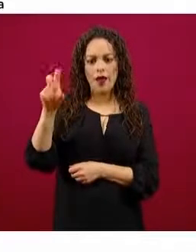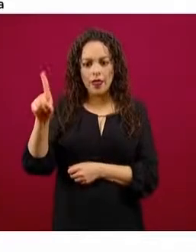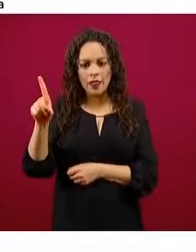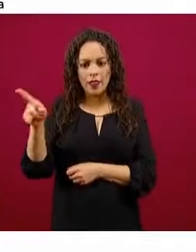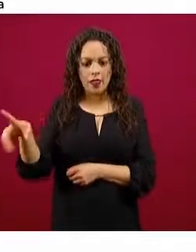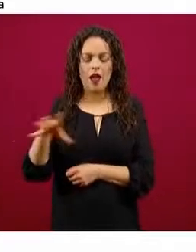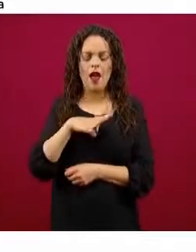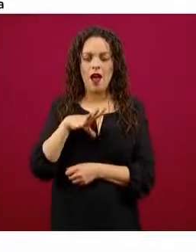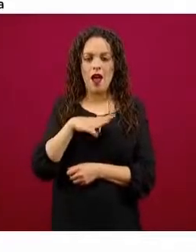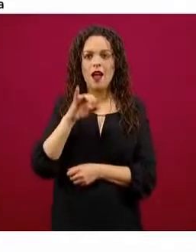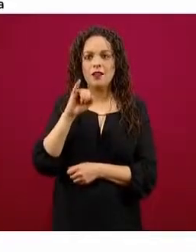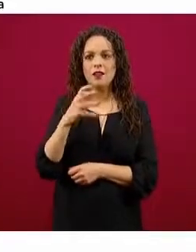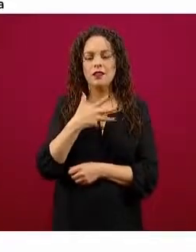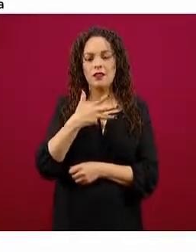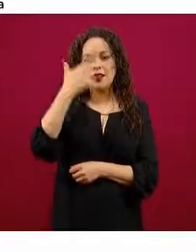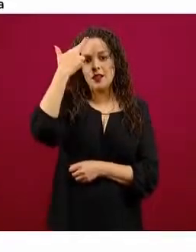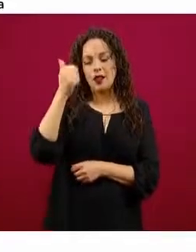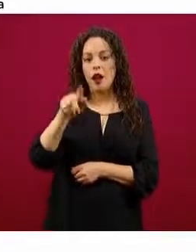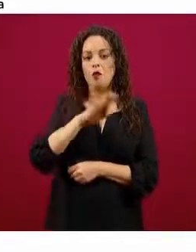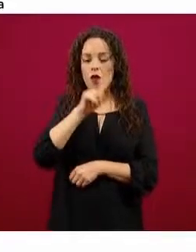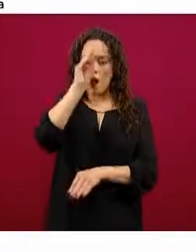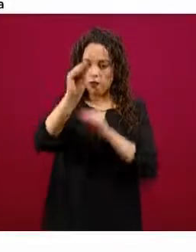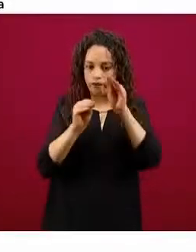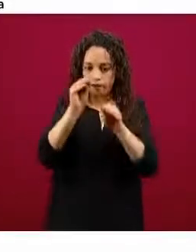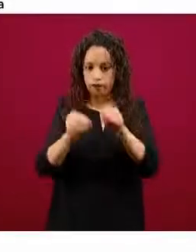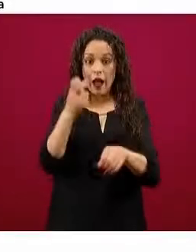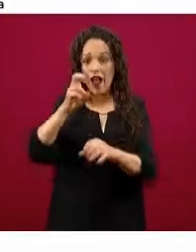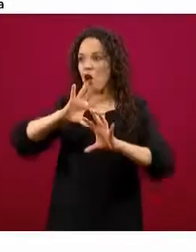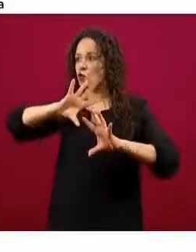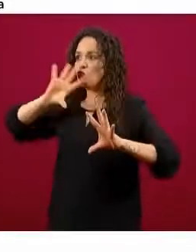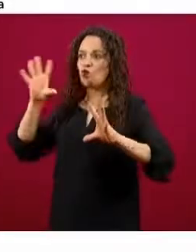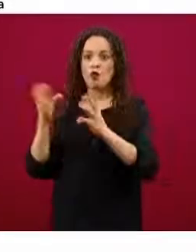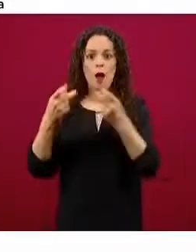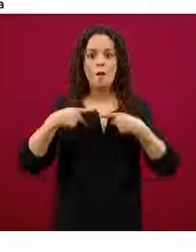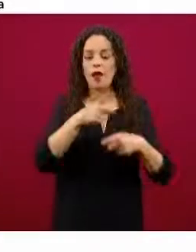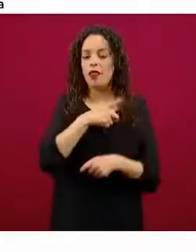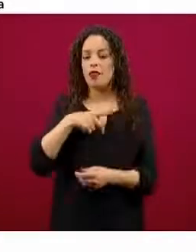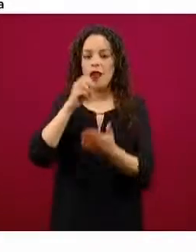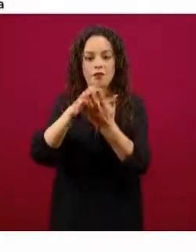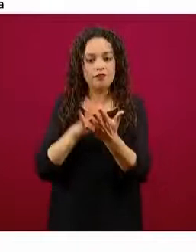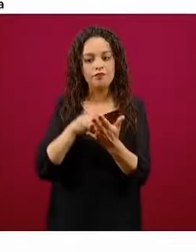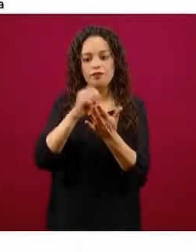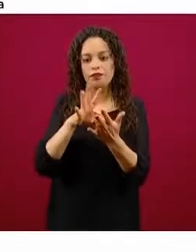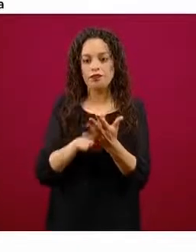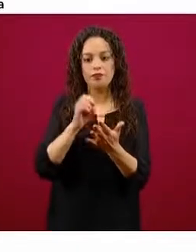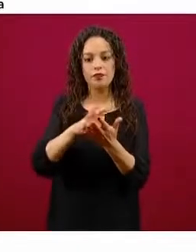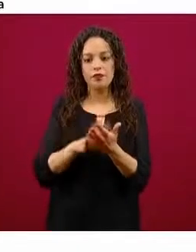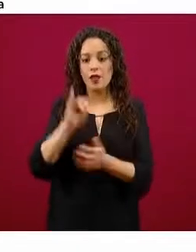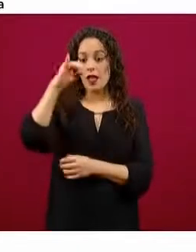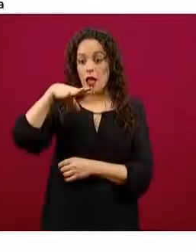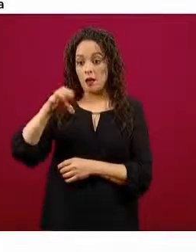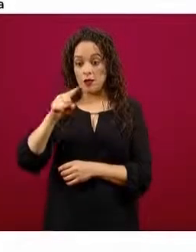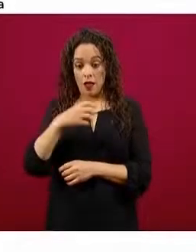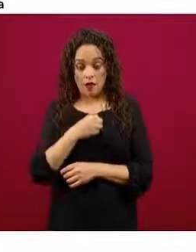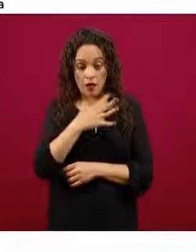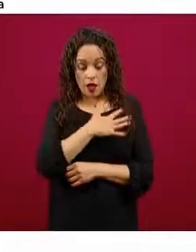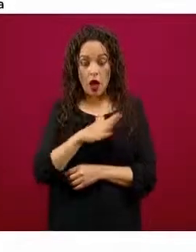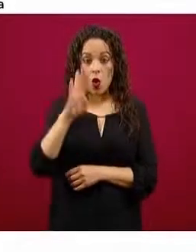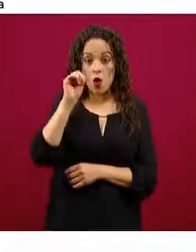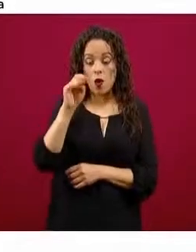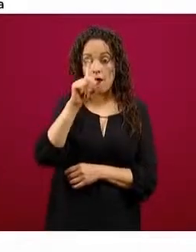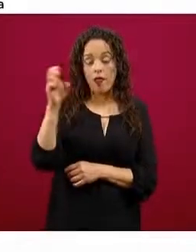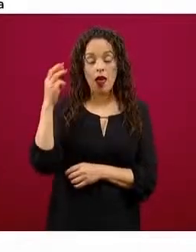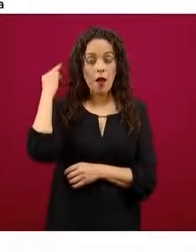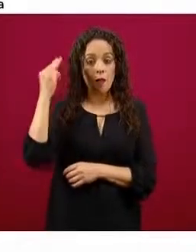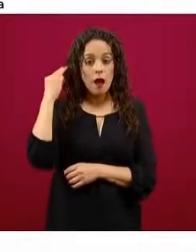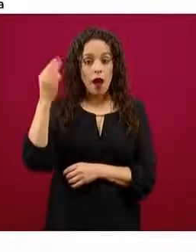adapta. Y todo el mundo empezamos a registrar. Entonces, les debo decir que el IMSS Bienestar empieza a reportar el 9 de marzo, se notifica el